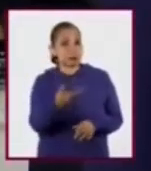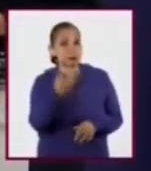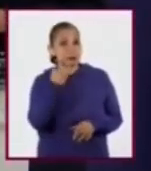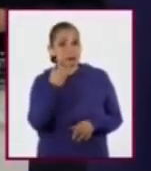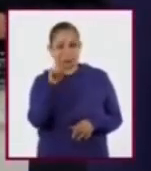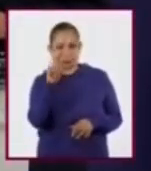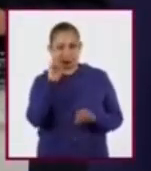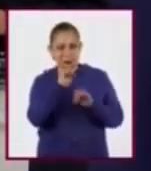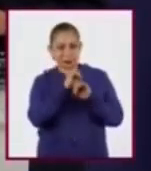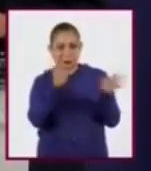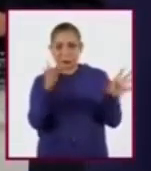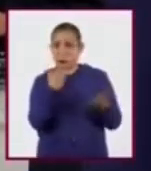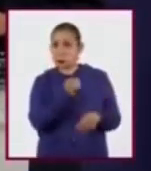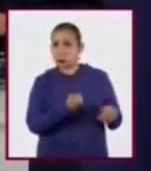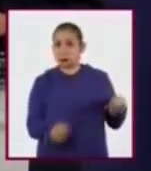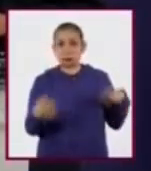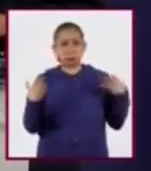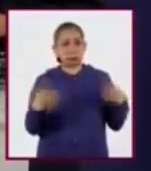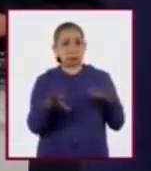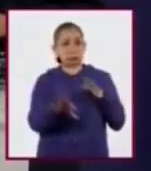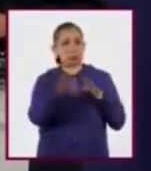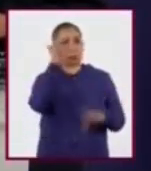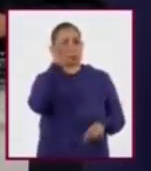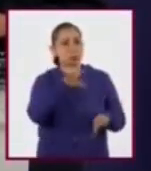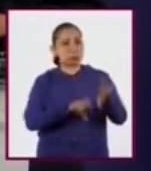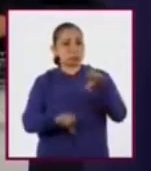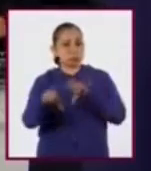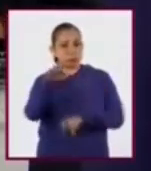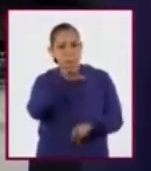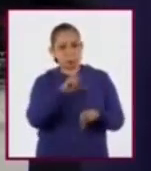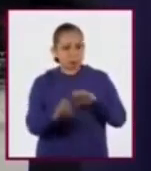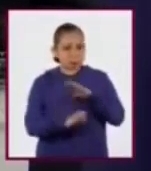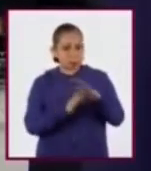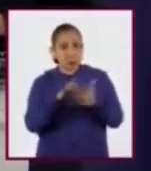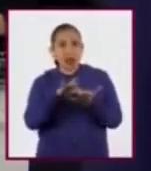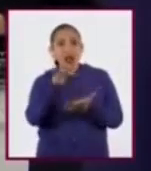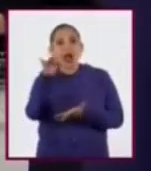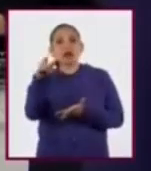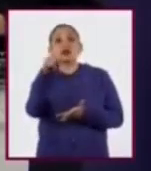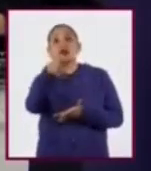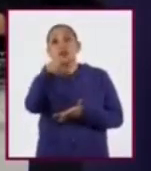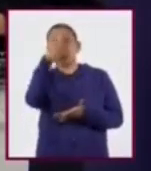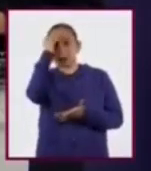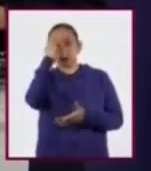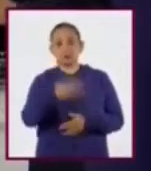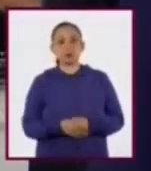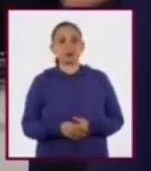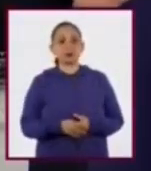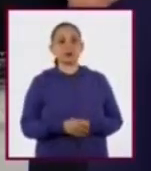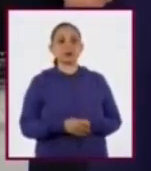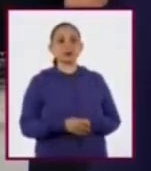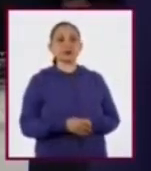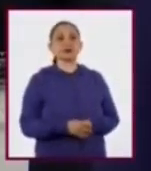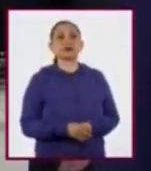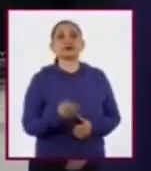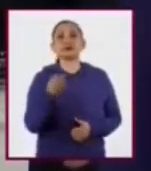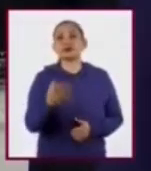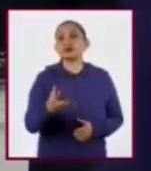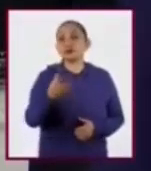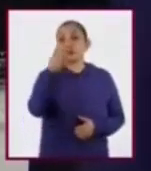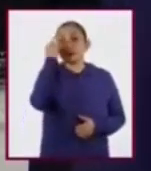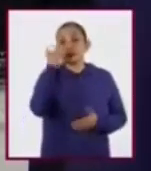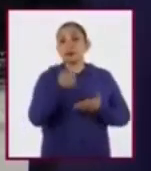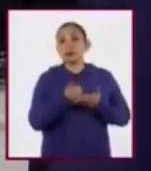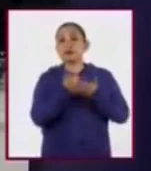muy claro que son grandes detectives químicos y gracias a lo que han aprendido. Estos aprendizajes